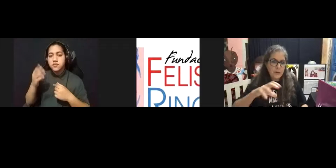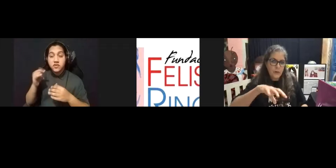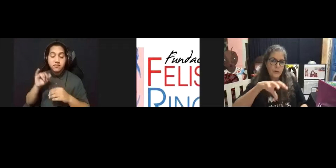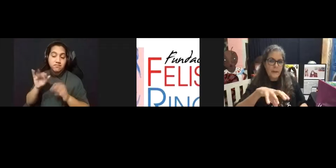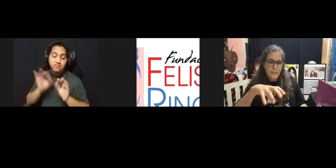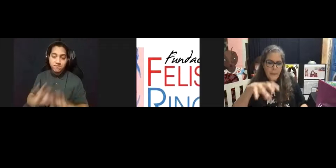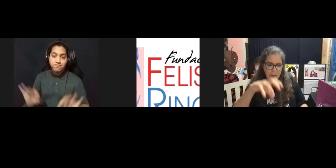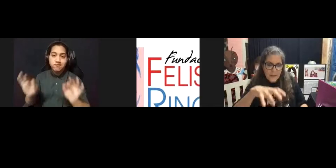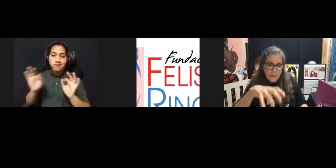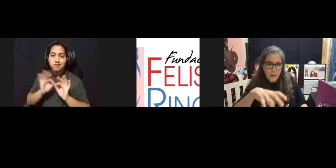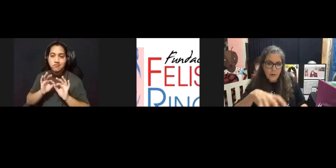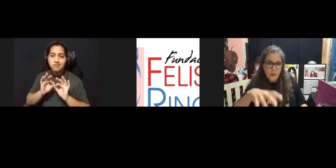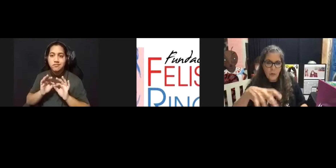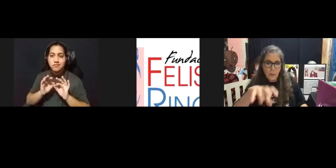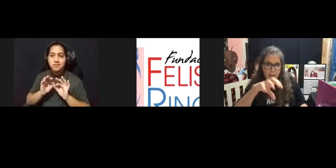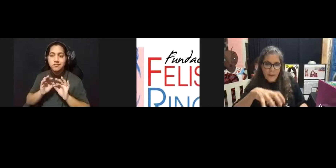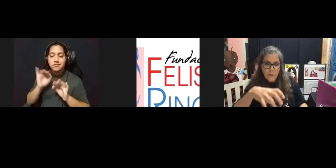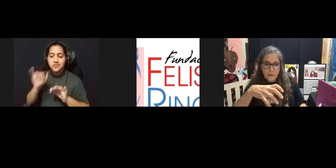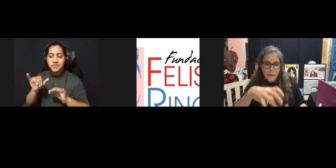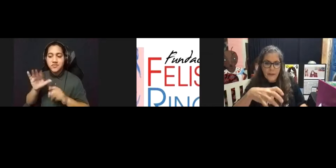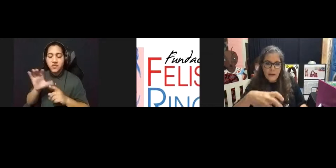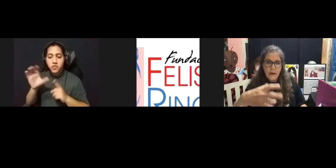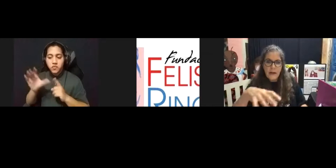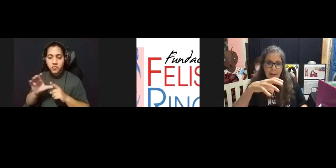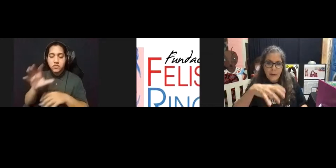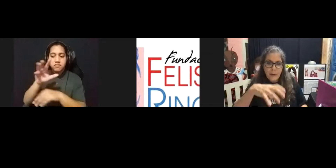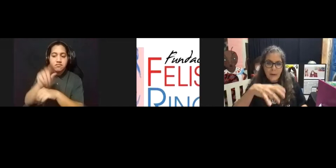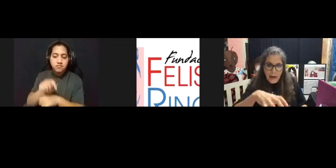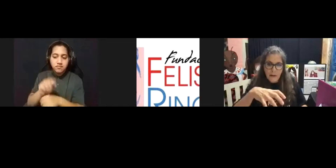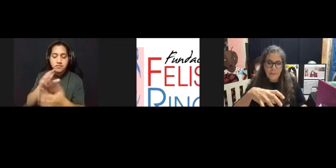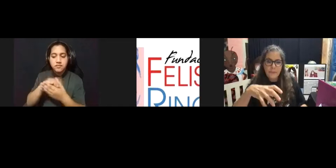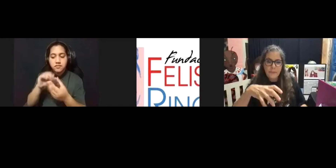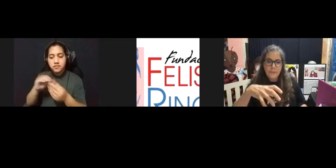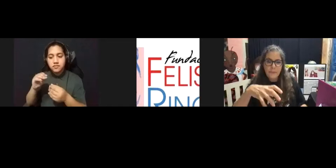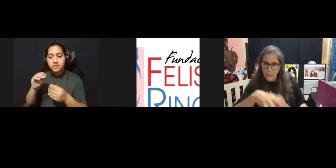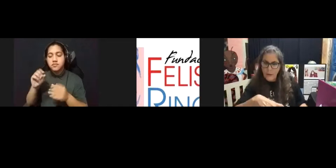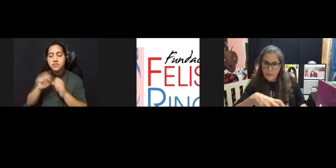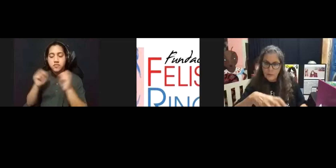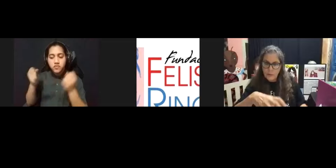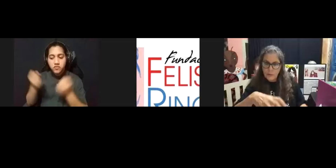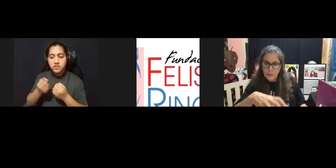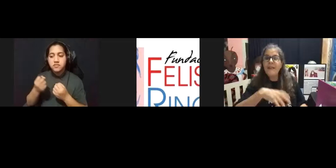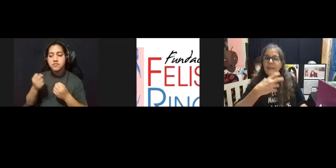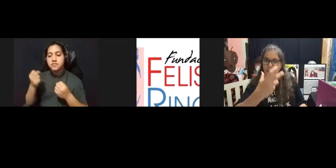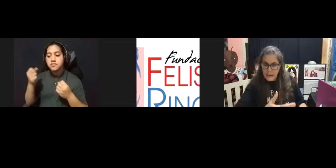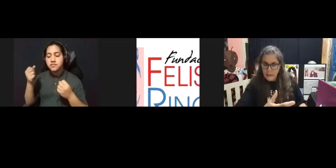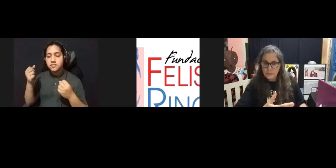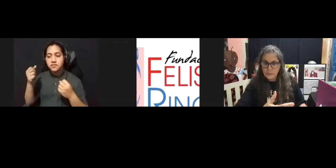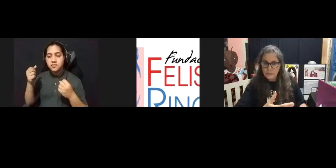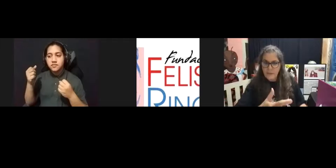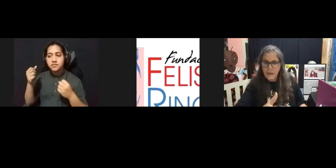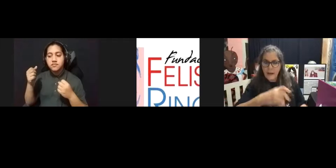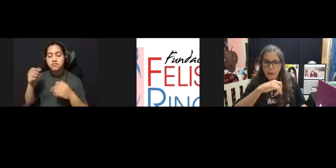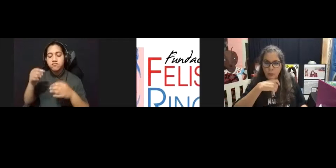importantes dentro de ese folclore o esa sociedad que contaba ese cuento que